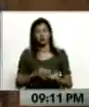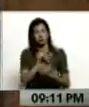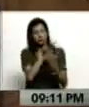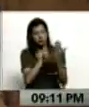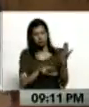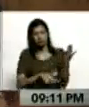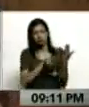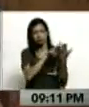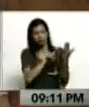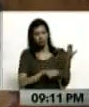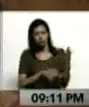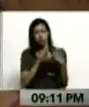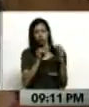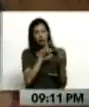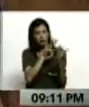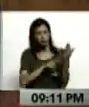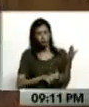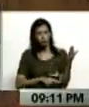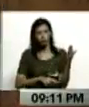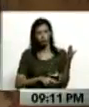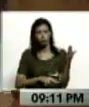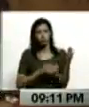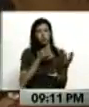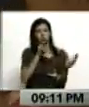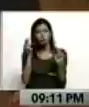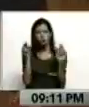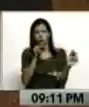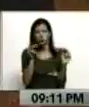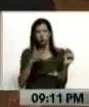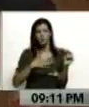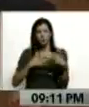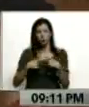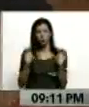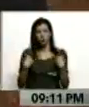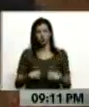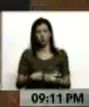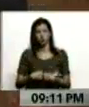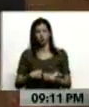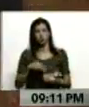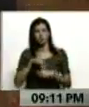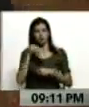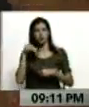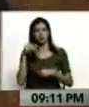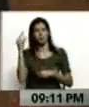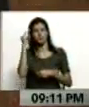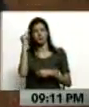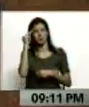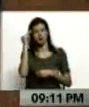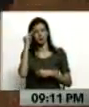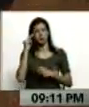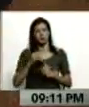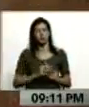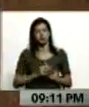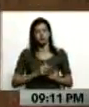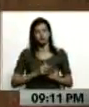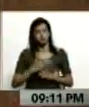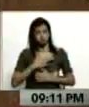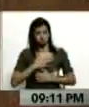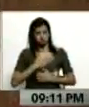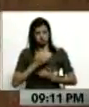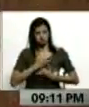estos estas lecturas todas estas lecturas Todos estos comentarios de mi corazón de mi alma de mi